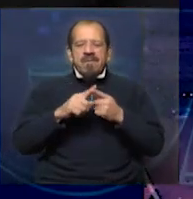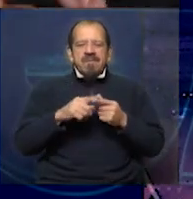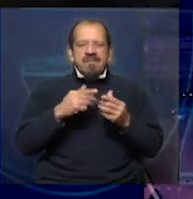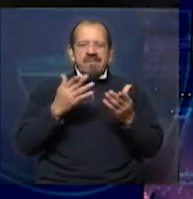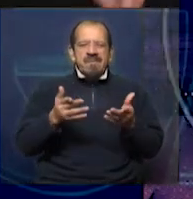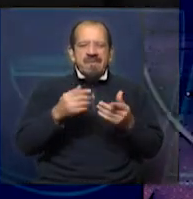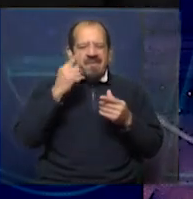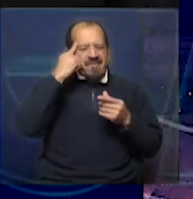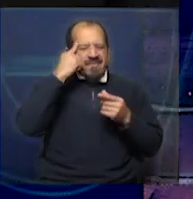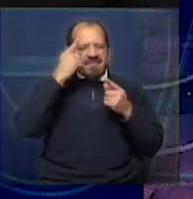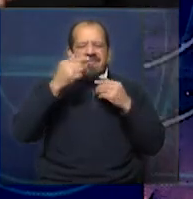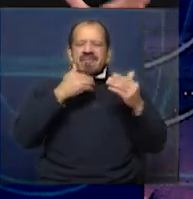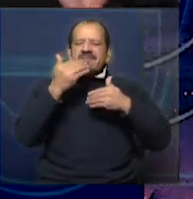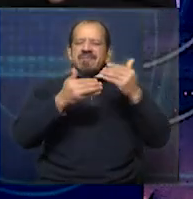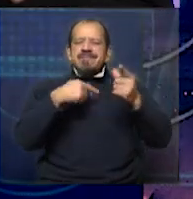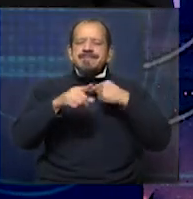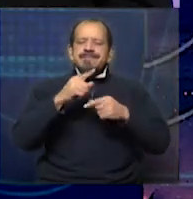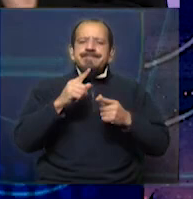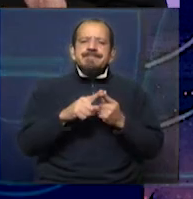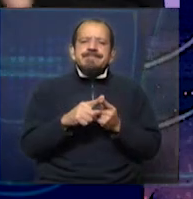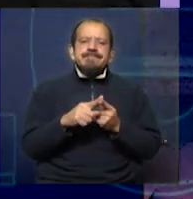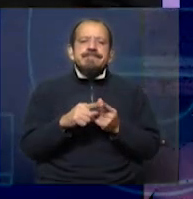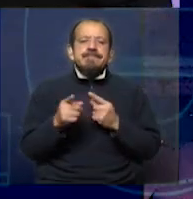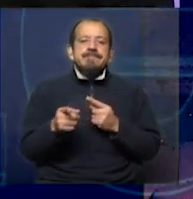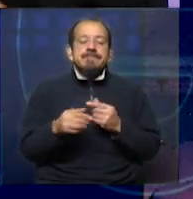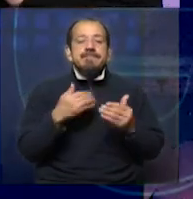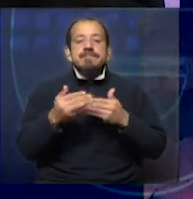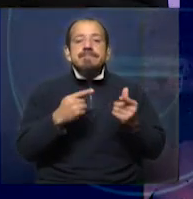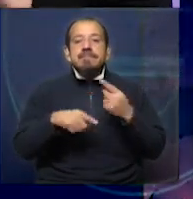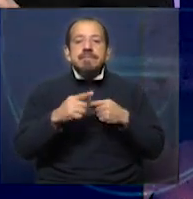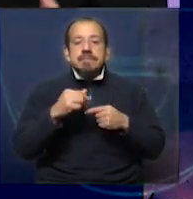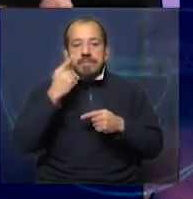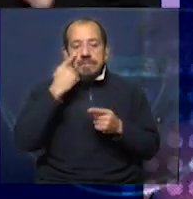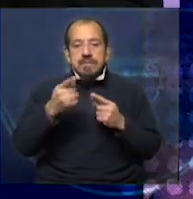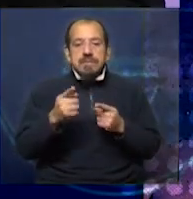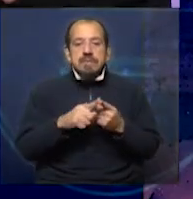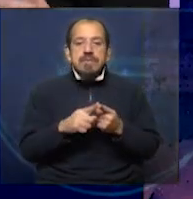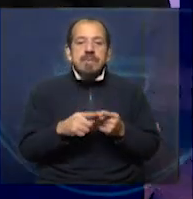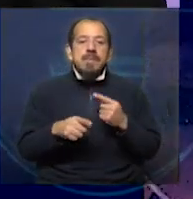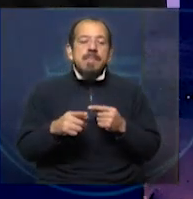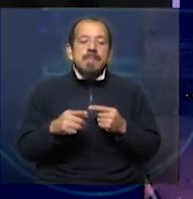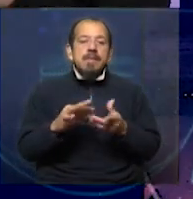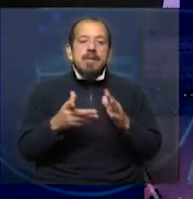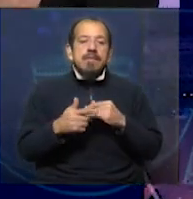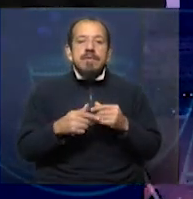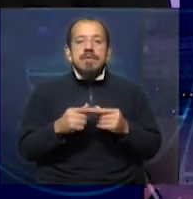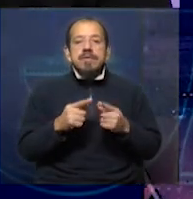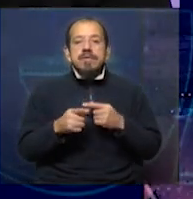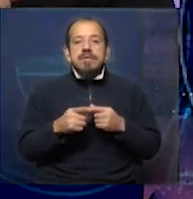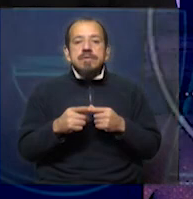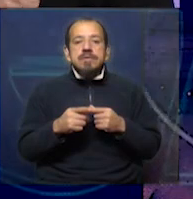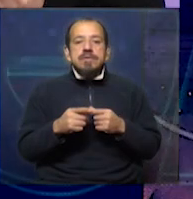desde una aproximación de ese documental, de esa tradición observacional, acompañando con una fotografía muy linda de los